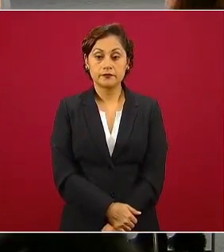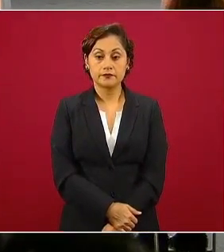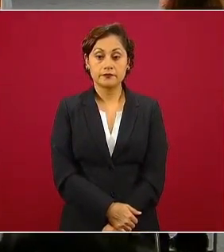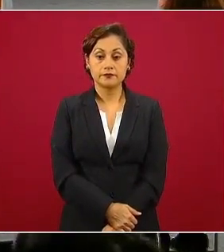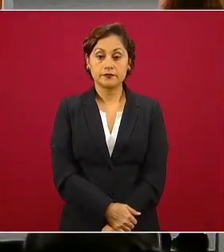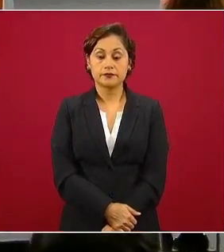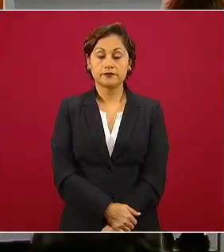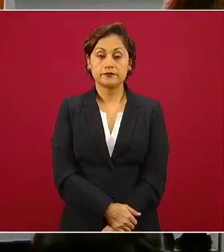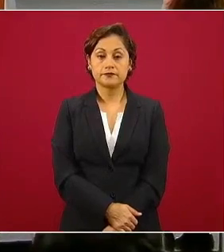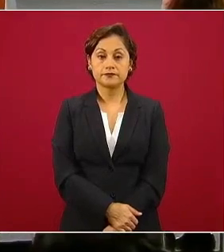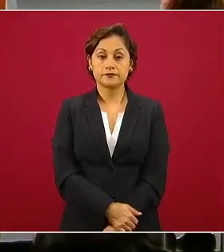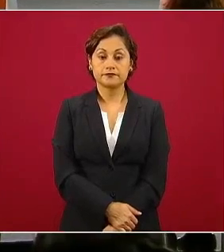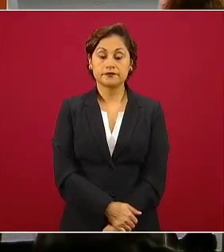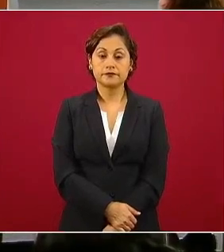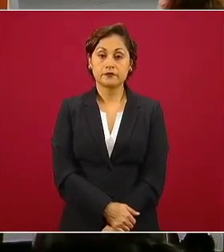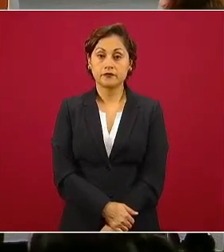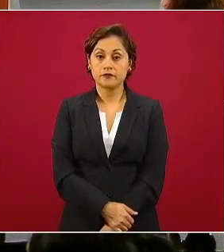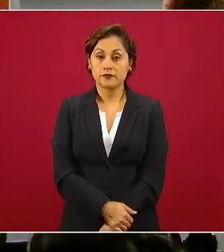Estos son